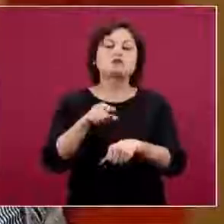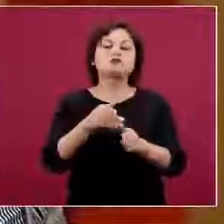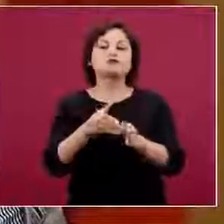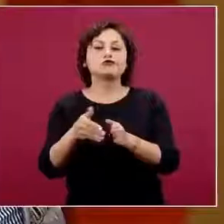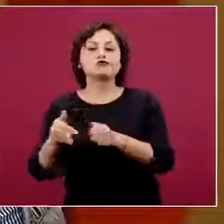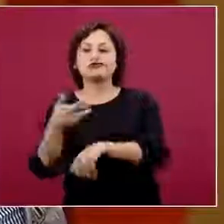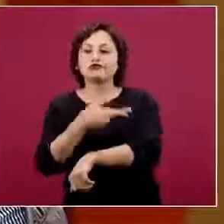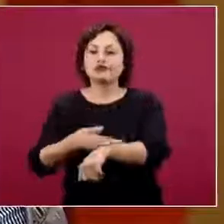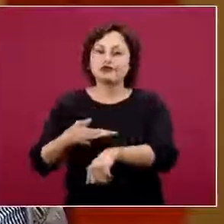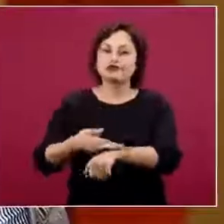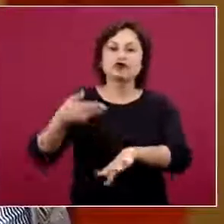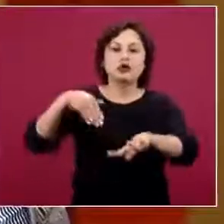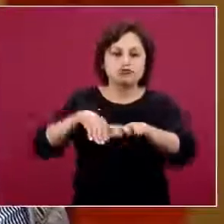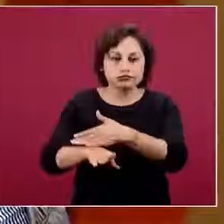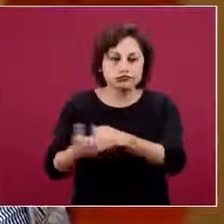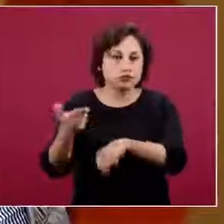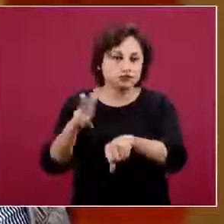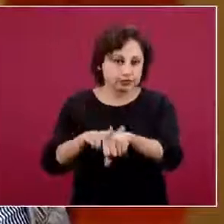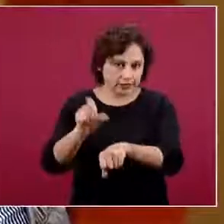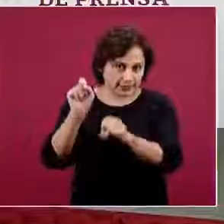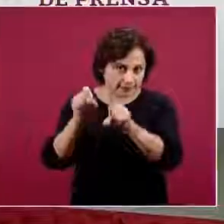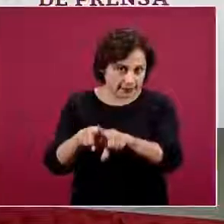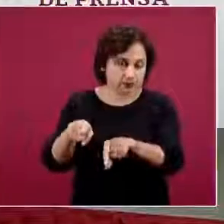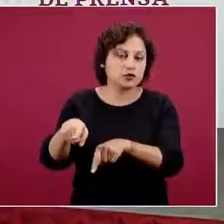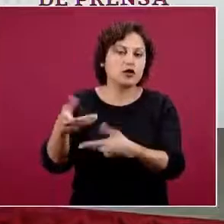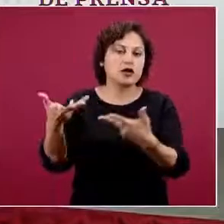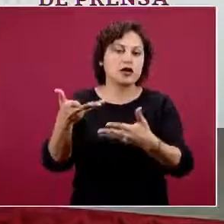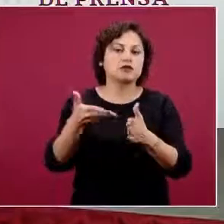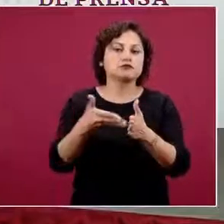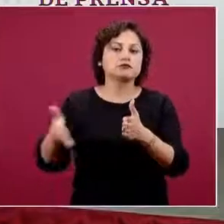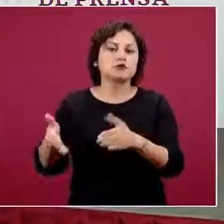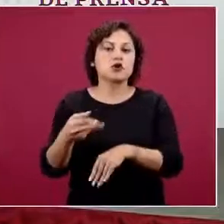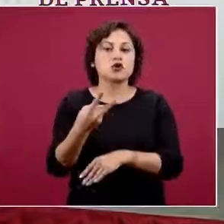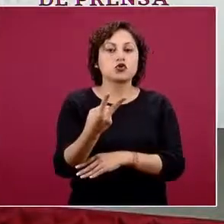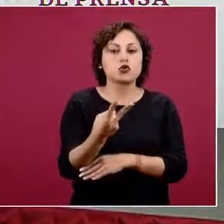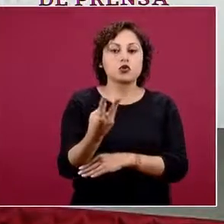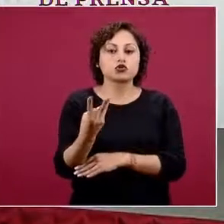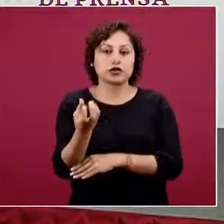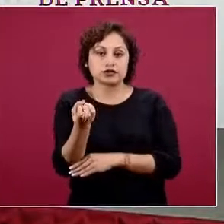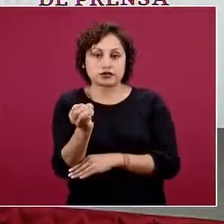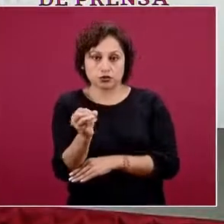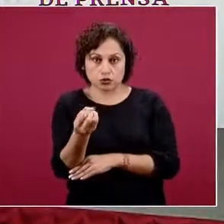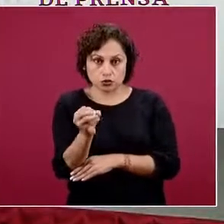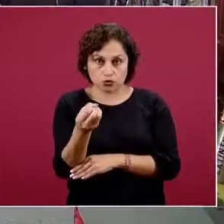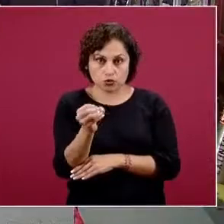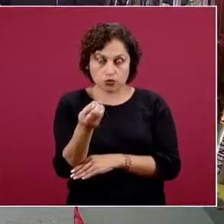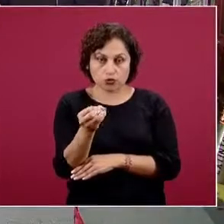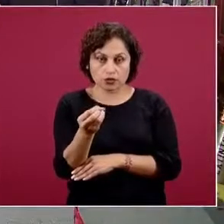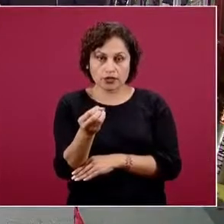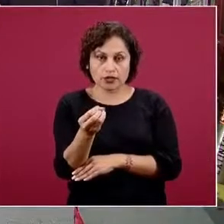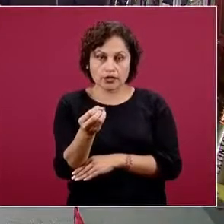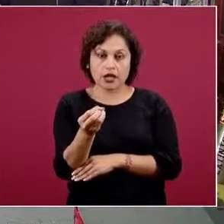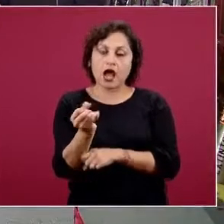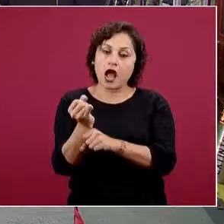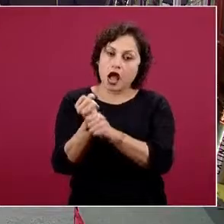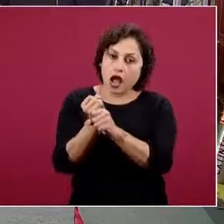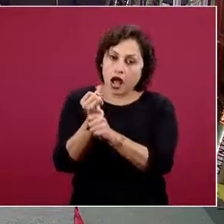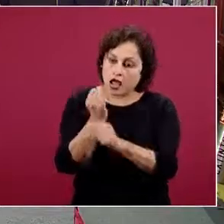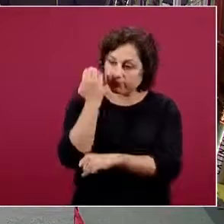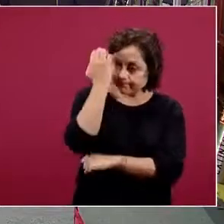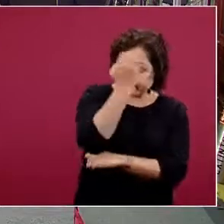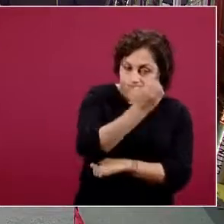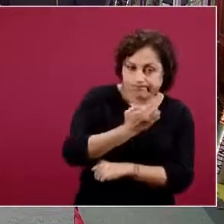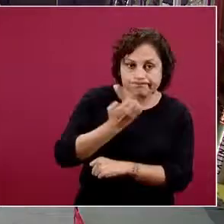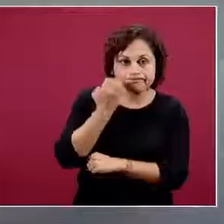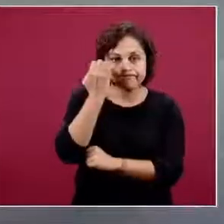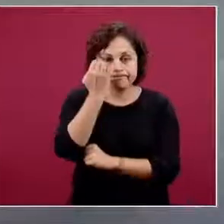este instituto. Entre el 2 y el 3 de octubre fue cuando se tomó las pruebas correspondientes,